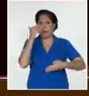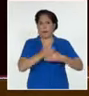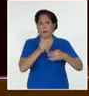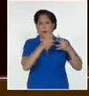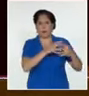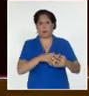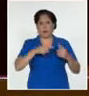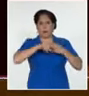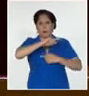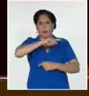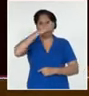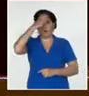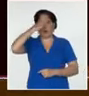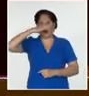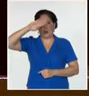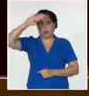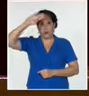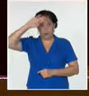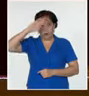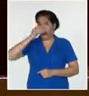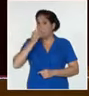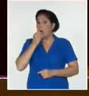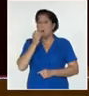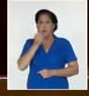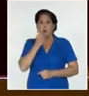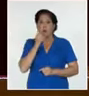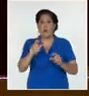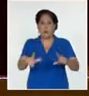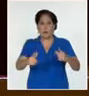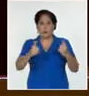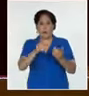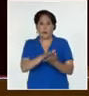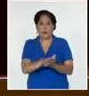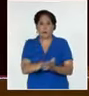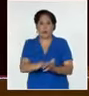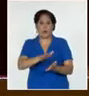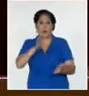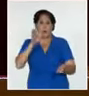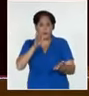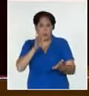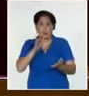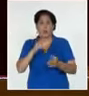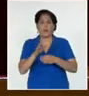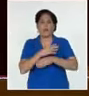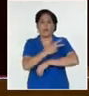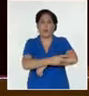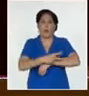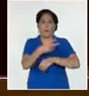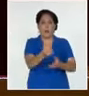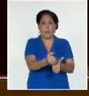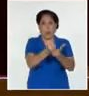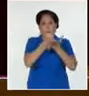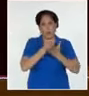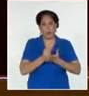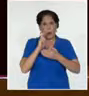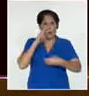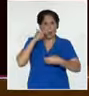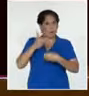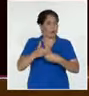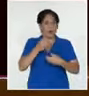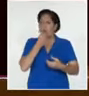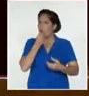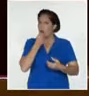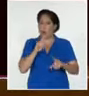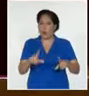bloqueo y la no posibilidad de cumplimiento de los compromisos de países amigos suministradores de combustible,